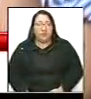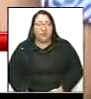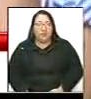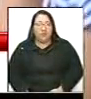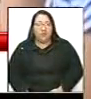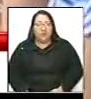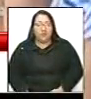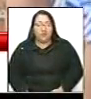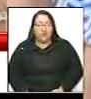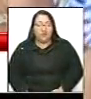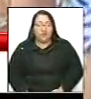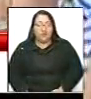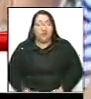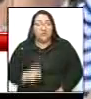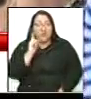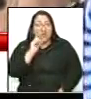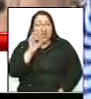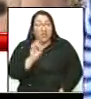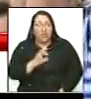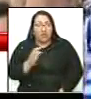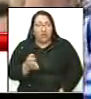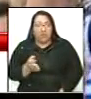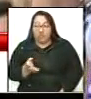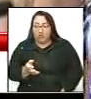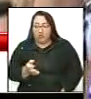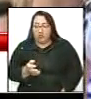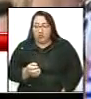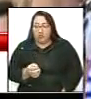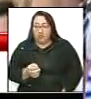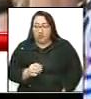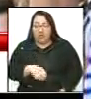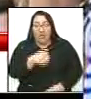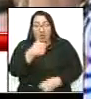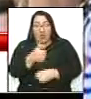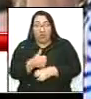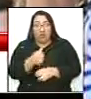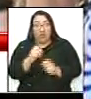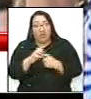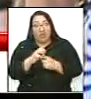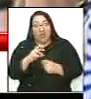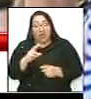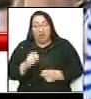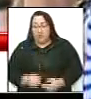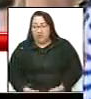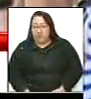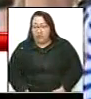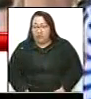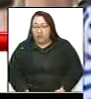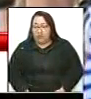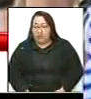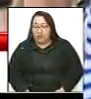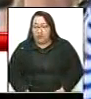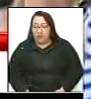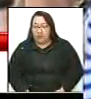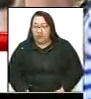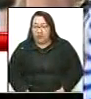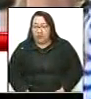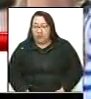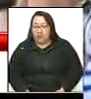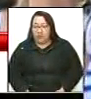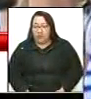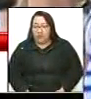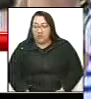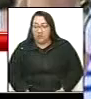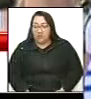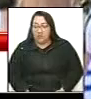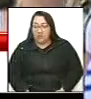si la mentira es, o sea, es la mentira para una alta autoridad es grave, ¿no? Pregúntale, por eso repito, pregunten a Panorama anoche, ¿no? Por ejemplo, ¿no?